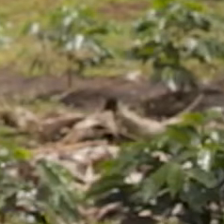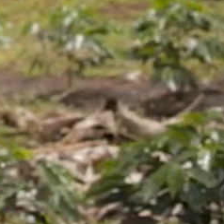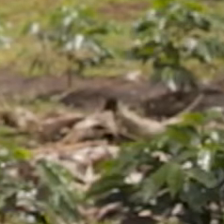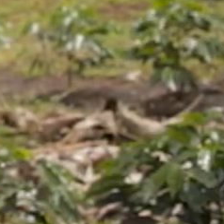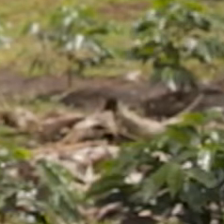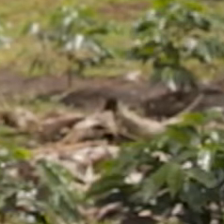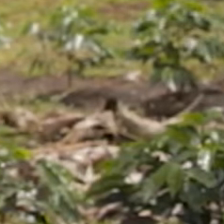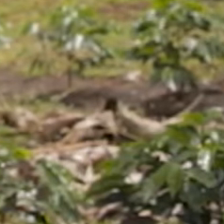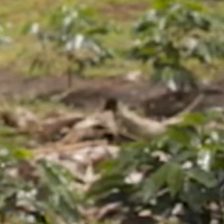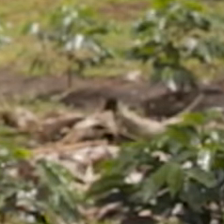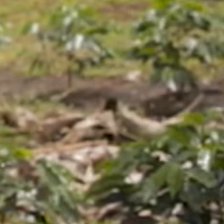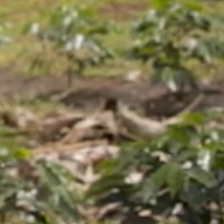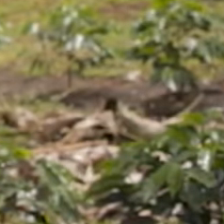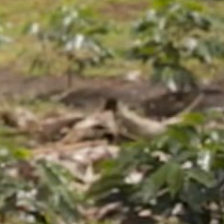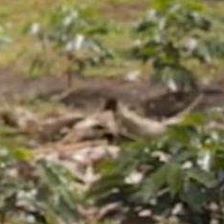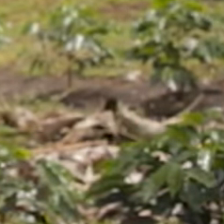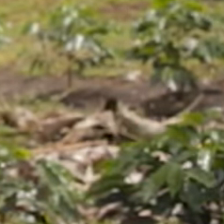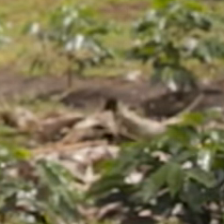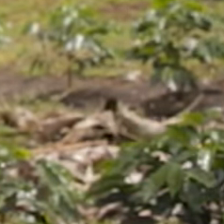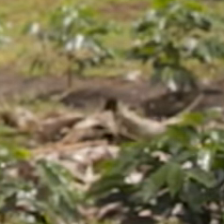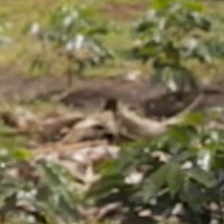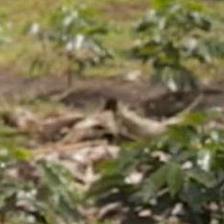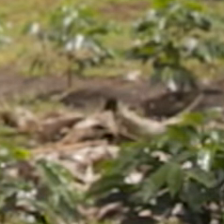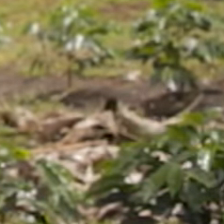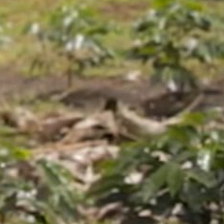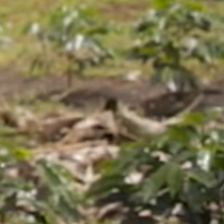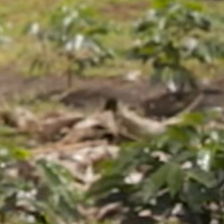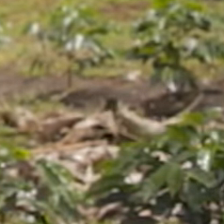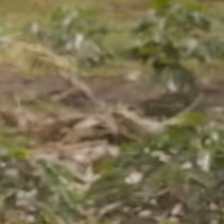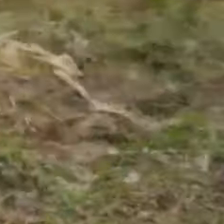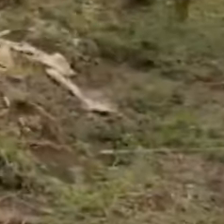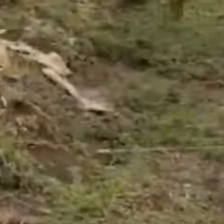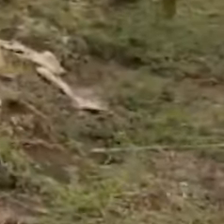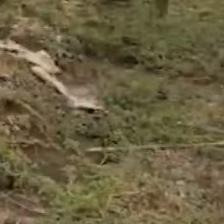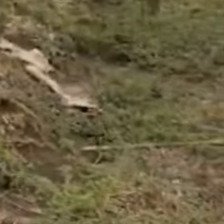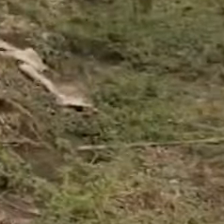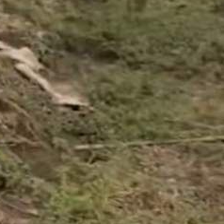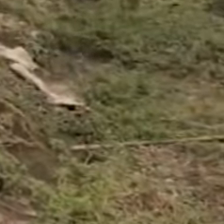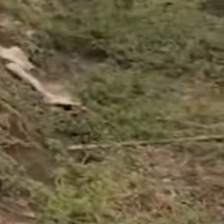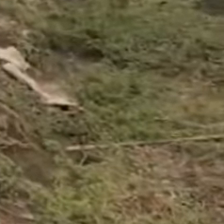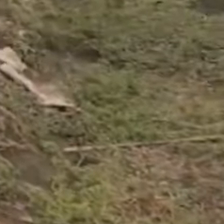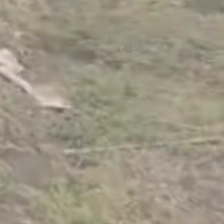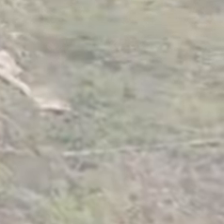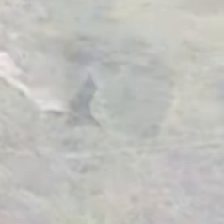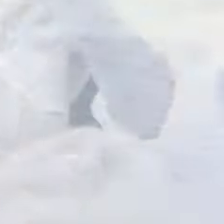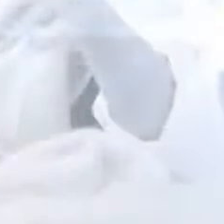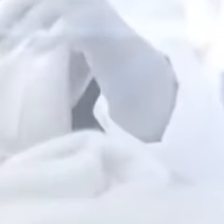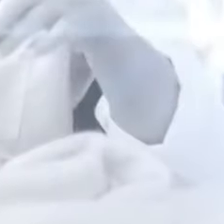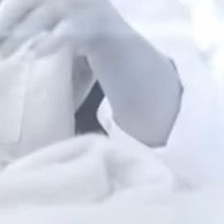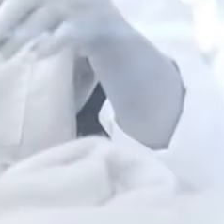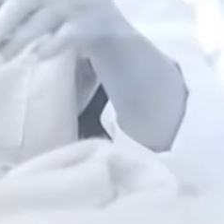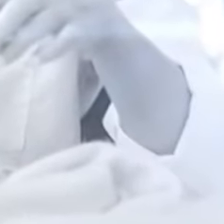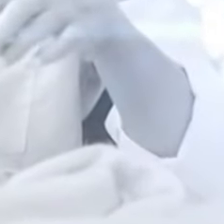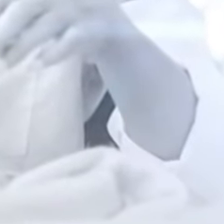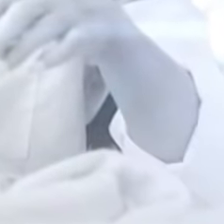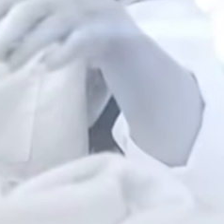foliares y otros productos para la siembra y el mantenimiento de 1 hectárea de café.